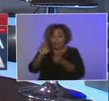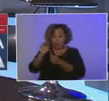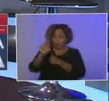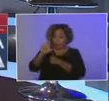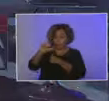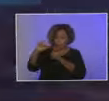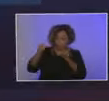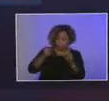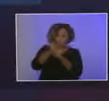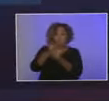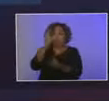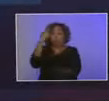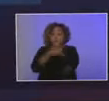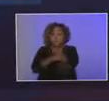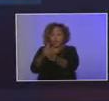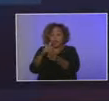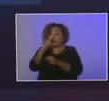fue a